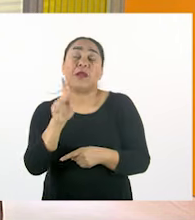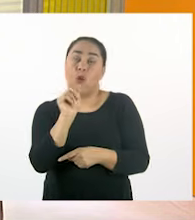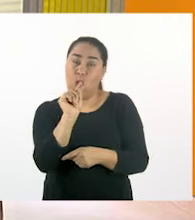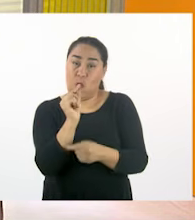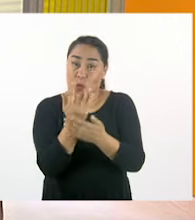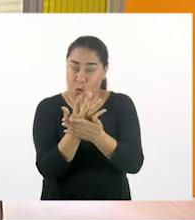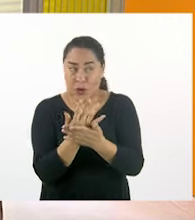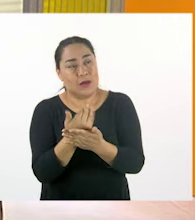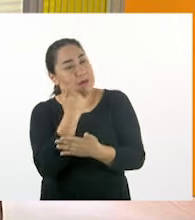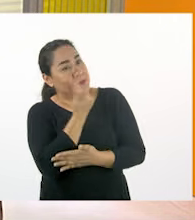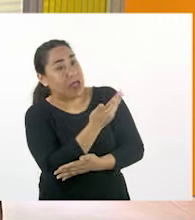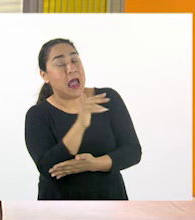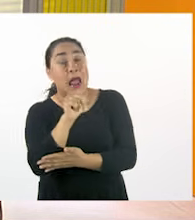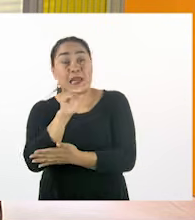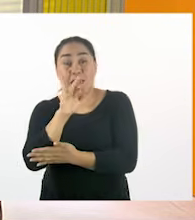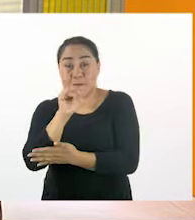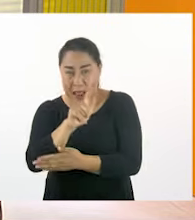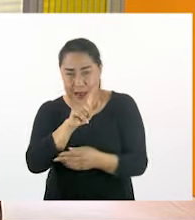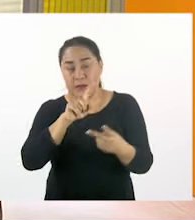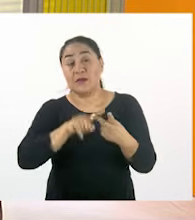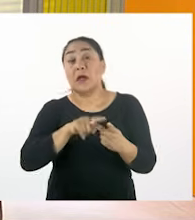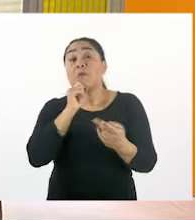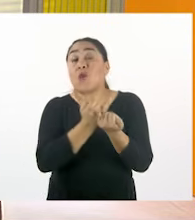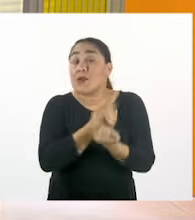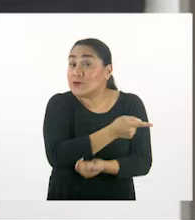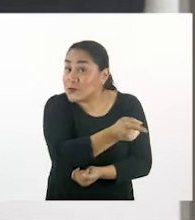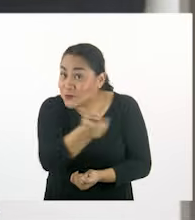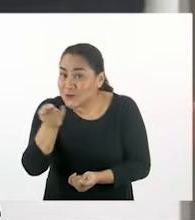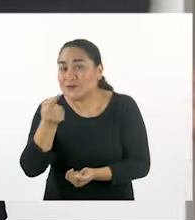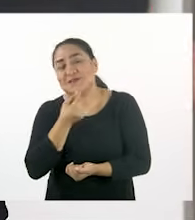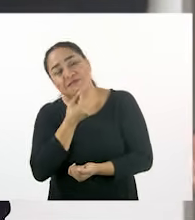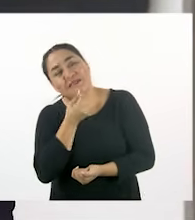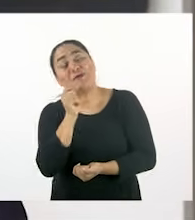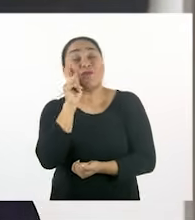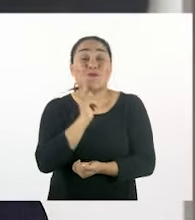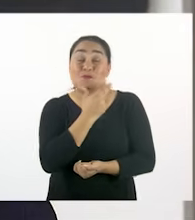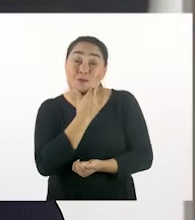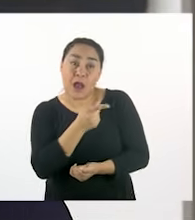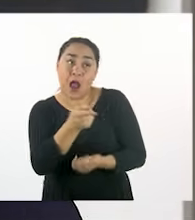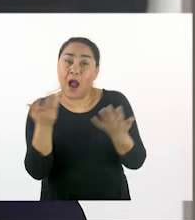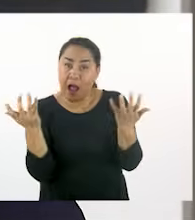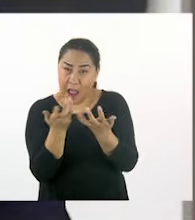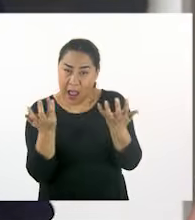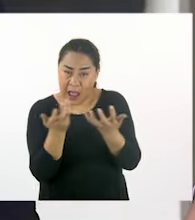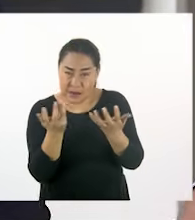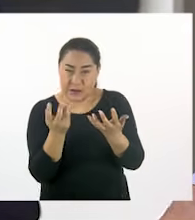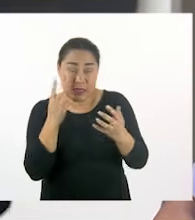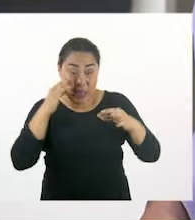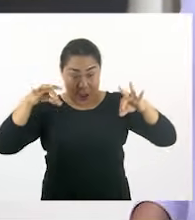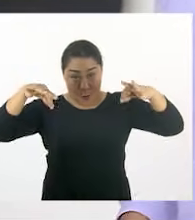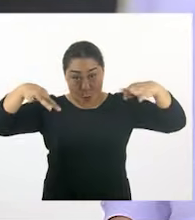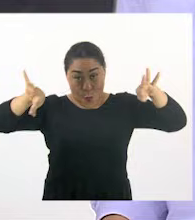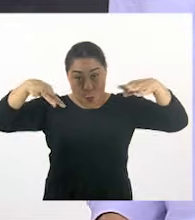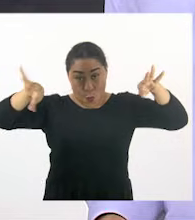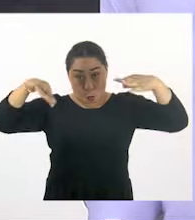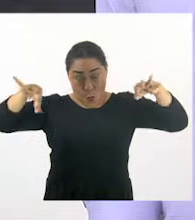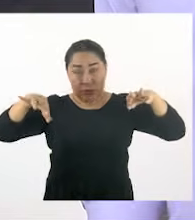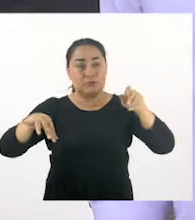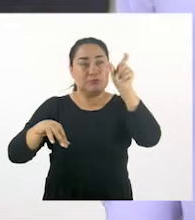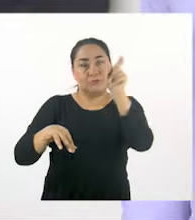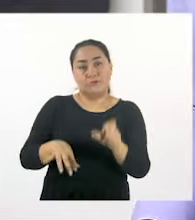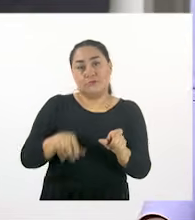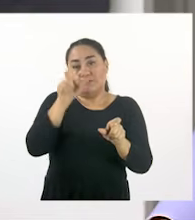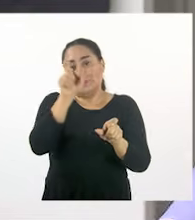pedirle a Aníbal y a ustedes, niñas y niños, que hagan una hoja dividida en tres